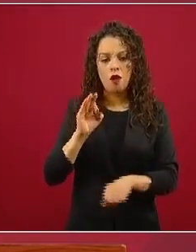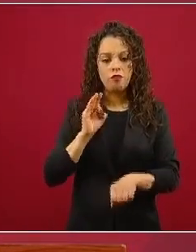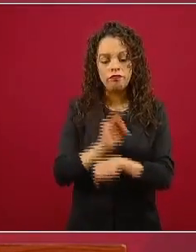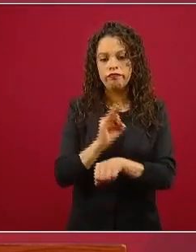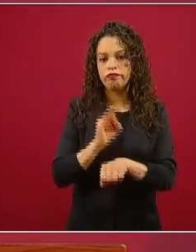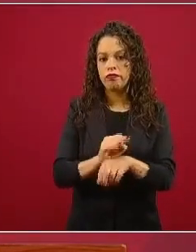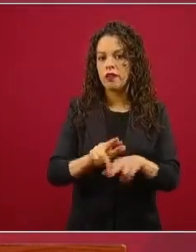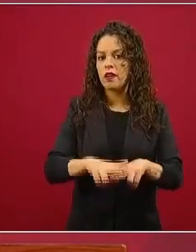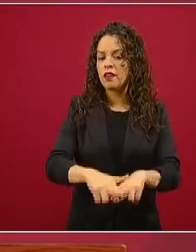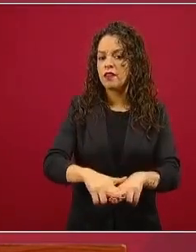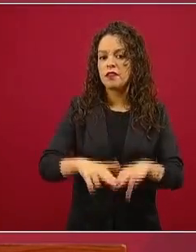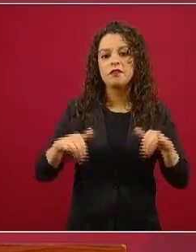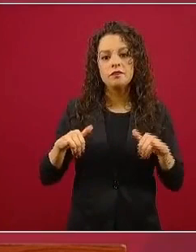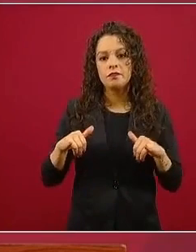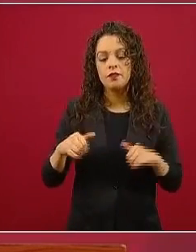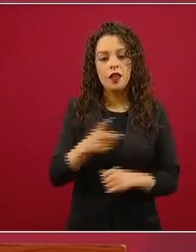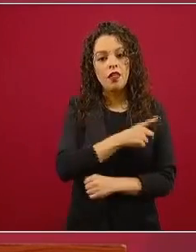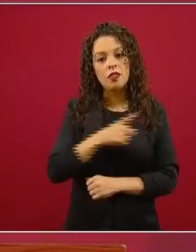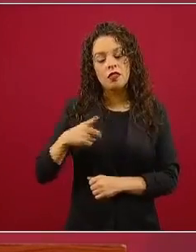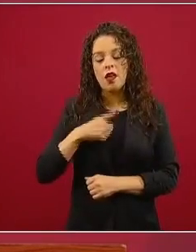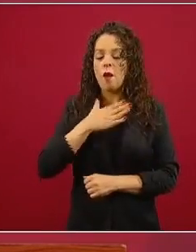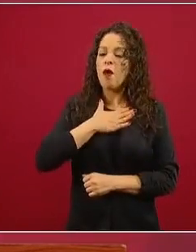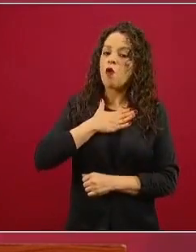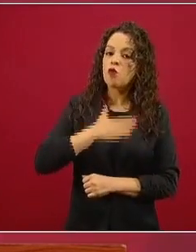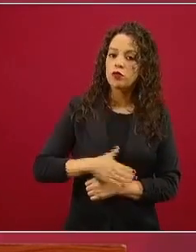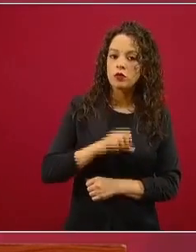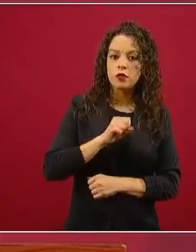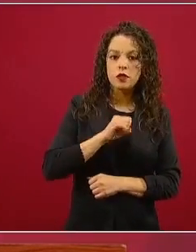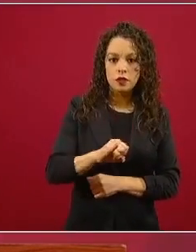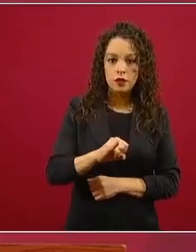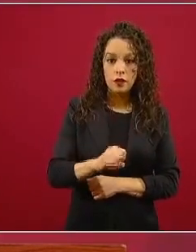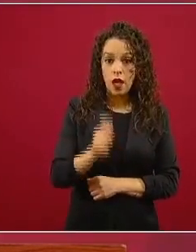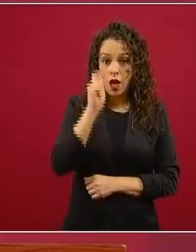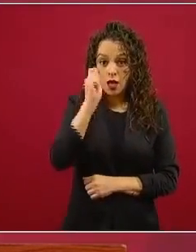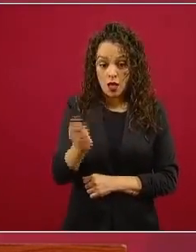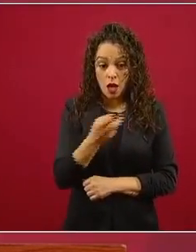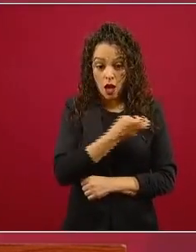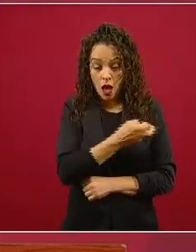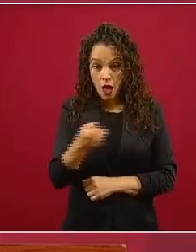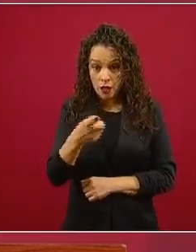que no haya impunidad, que el que participó